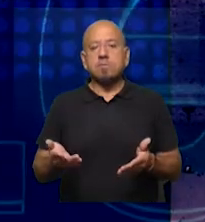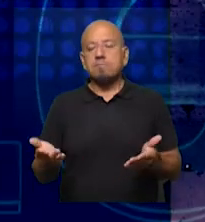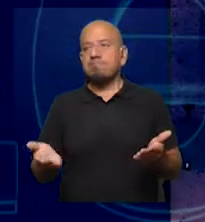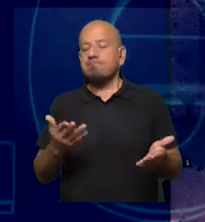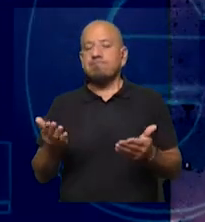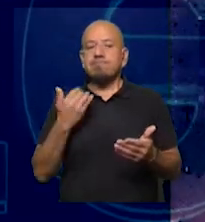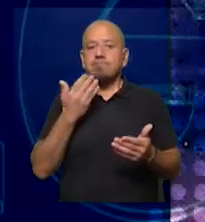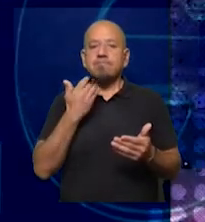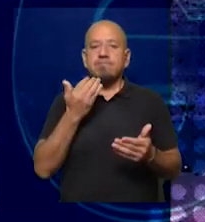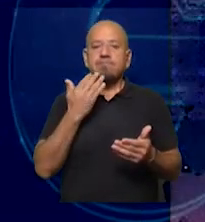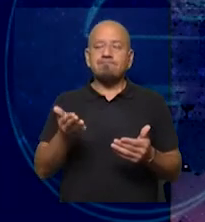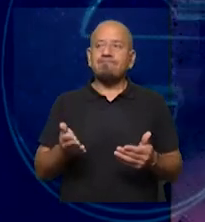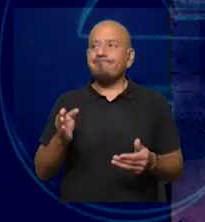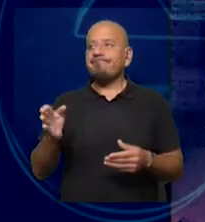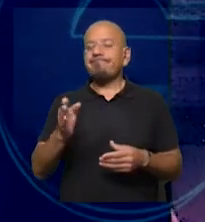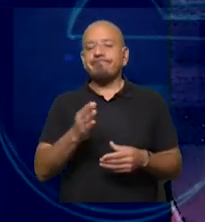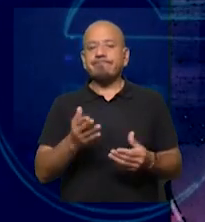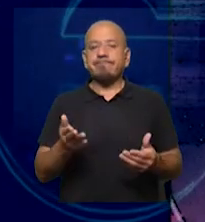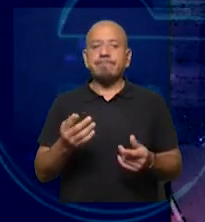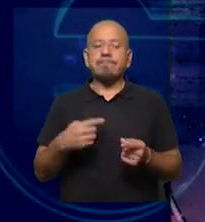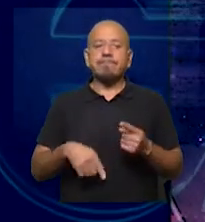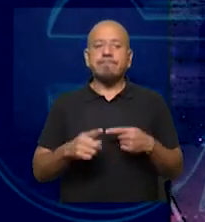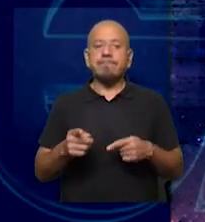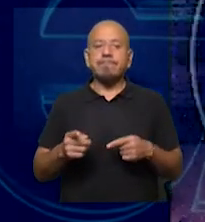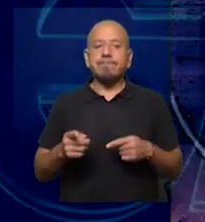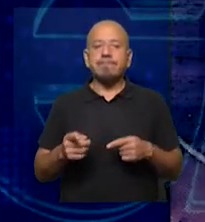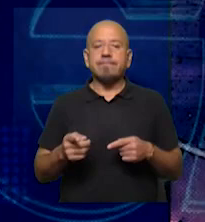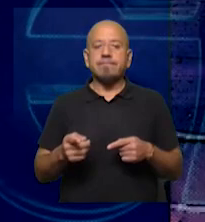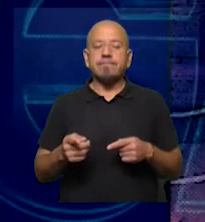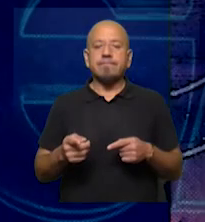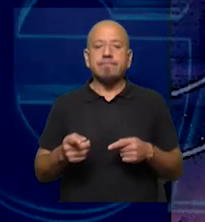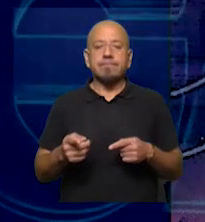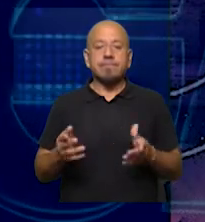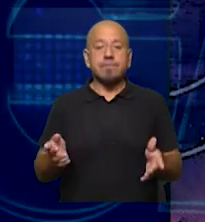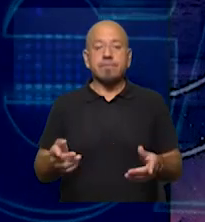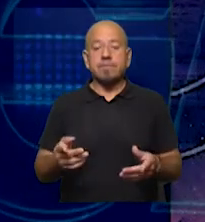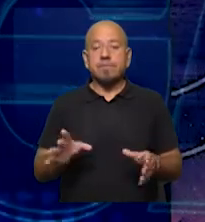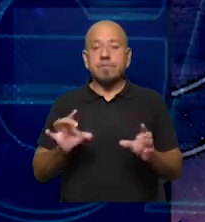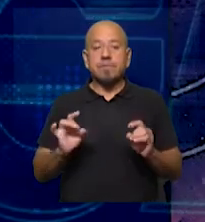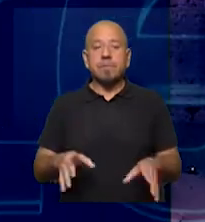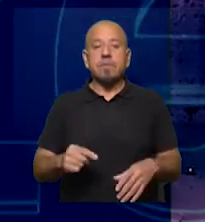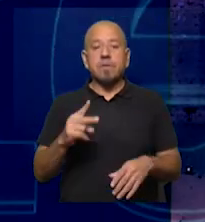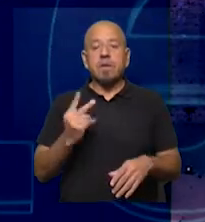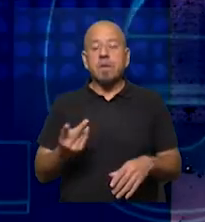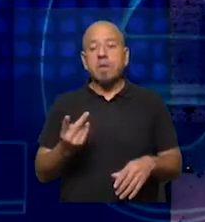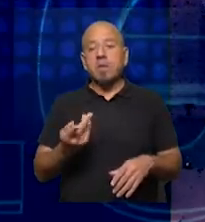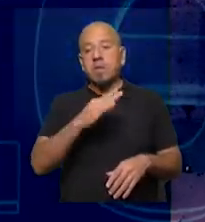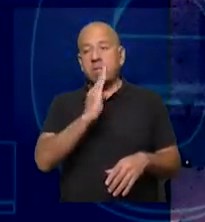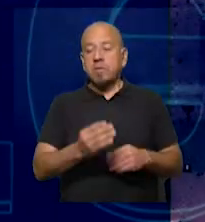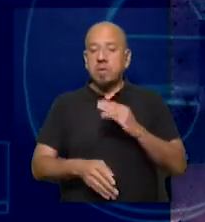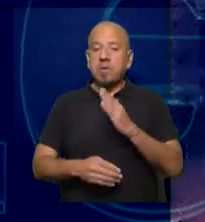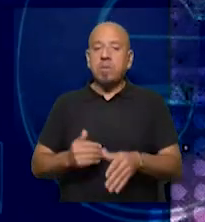¿no? Y aquí lo interesante es que son solo dos personajes, una mujer